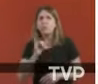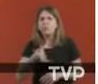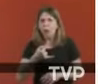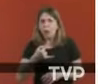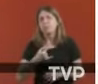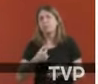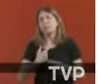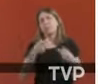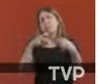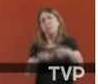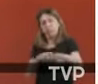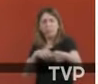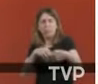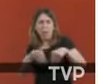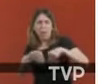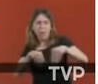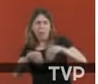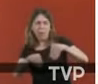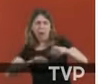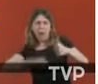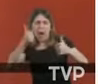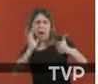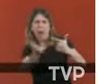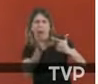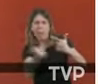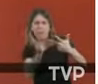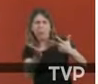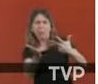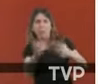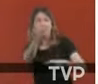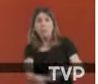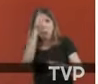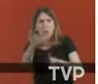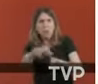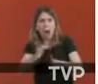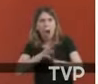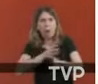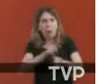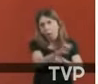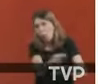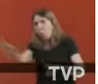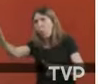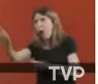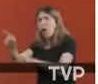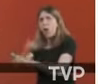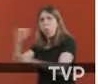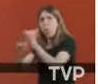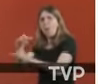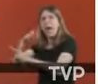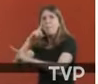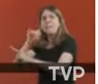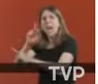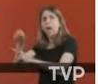y le gana los partidos de ajedrez, le gana uno, dos, tres partidos. Entonces va asustado el carcelero y le cuenta a Pizarro. Y